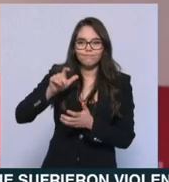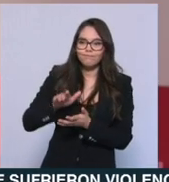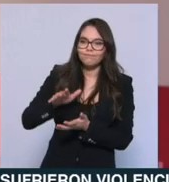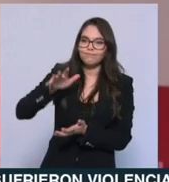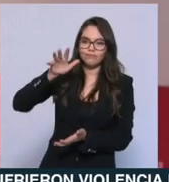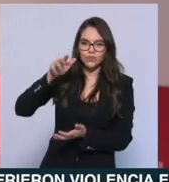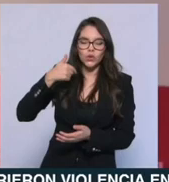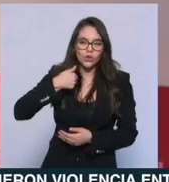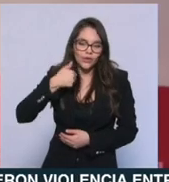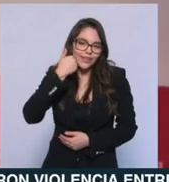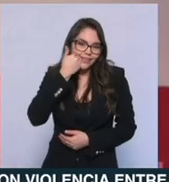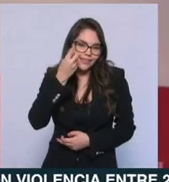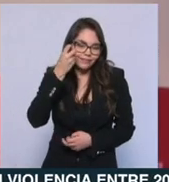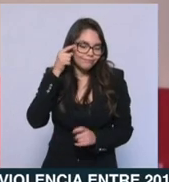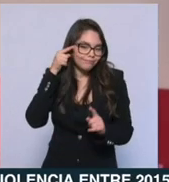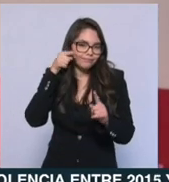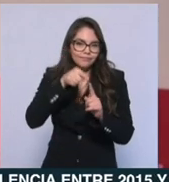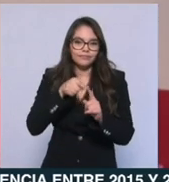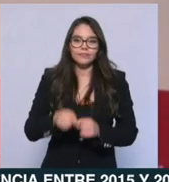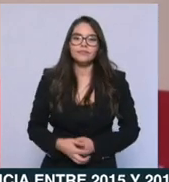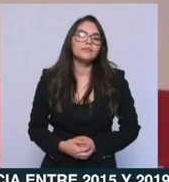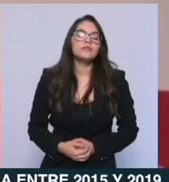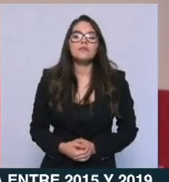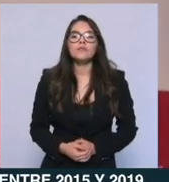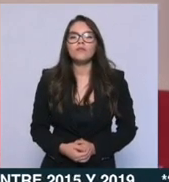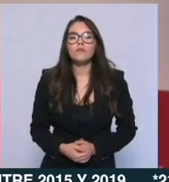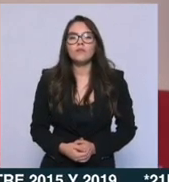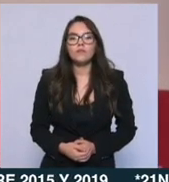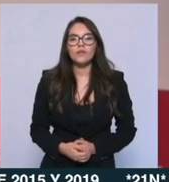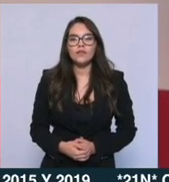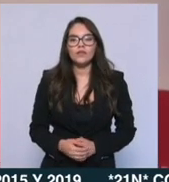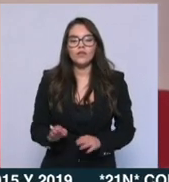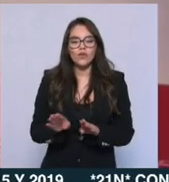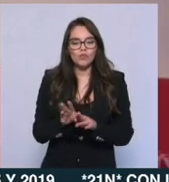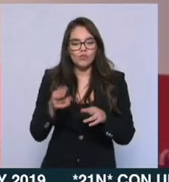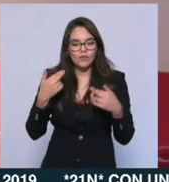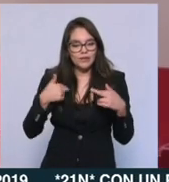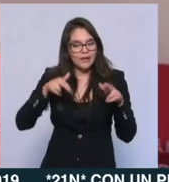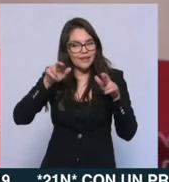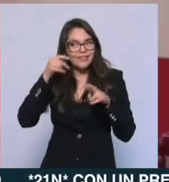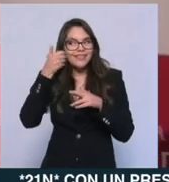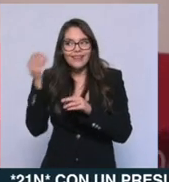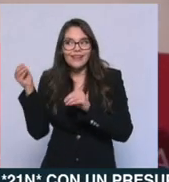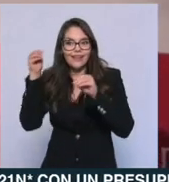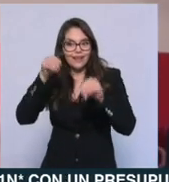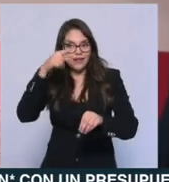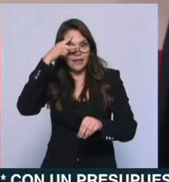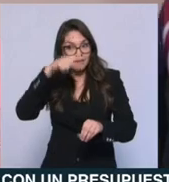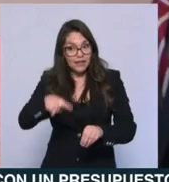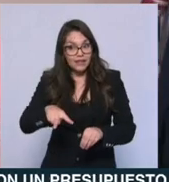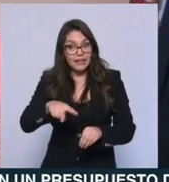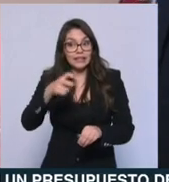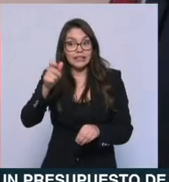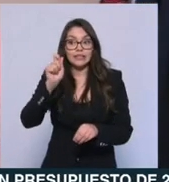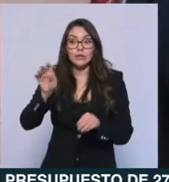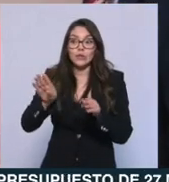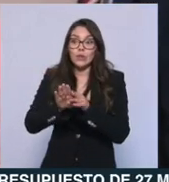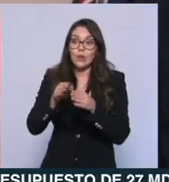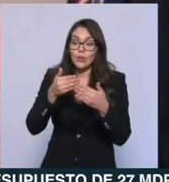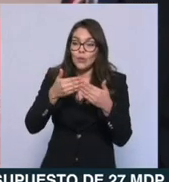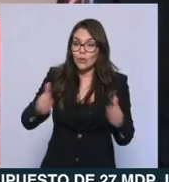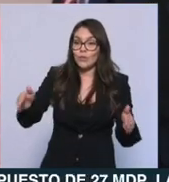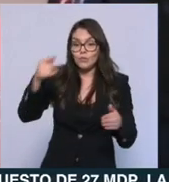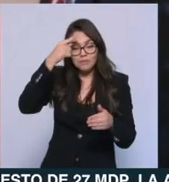y es nuestra intención. Una representación de Cataluña aquí en México. ¿Esto abre las puertas a Latinoamérica a través de relaciones